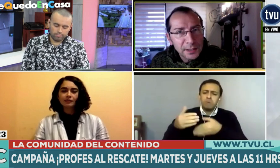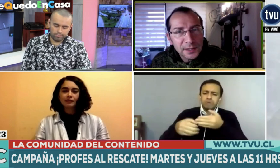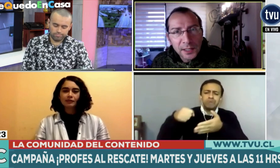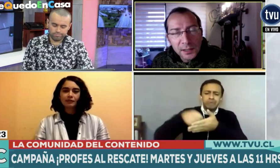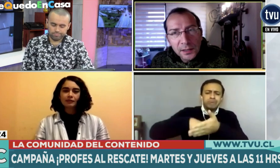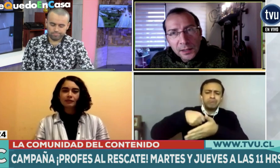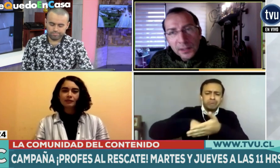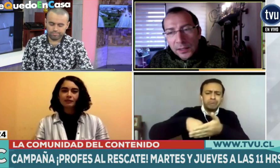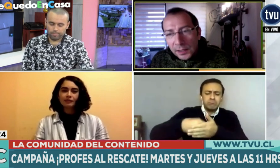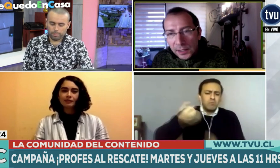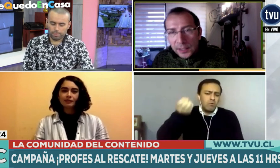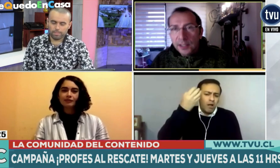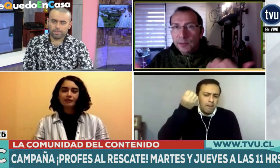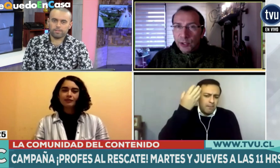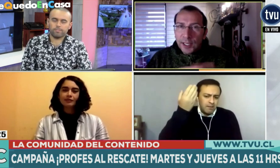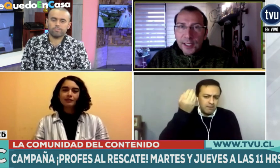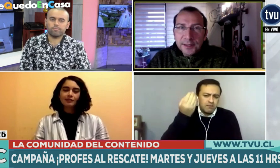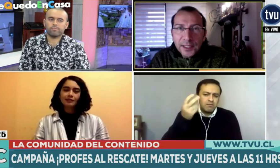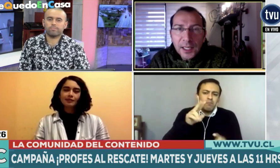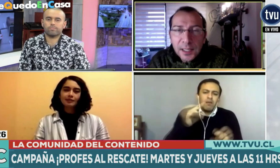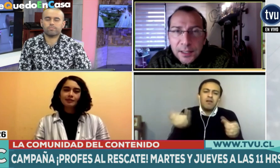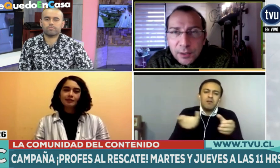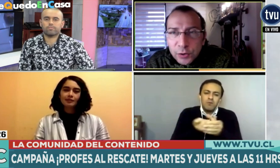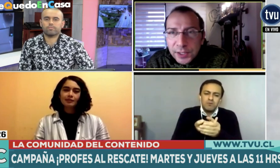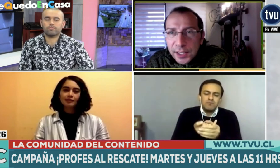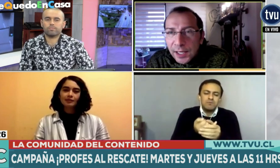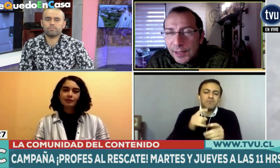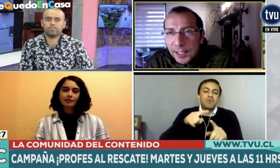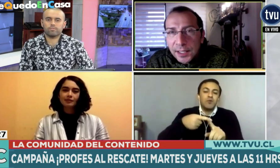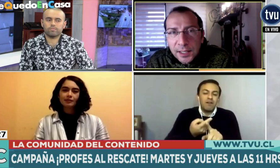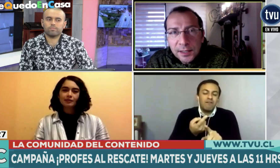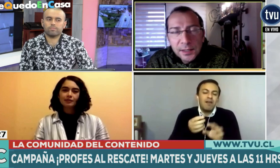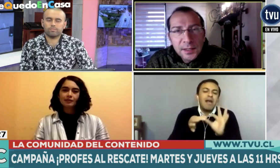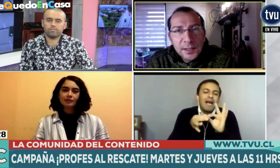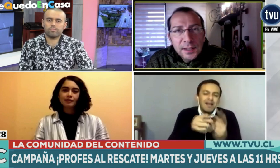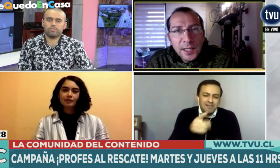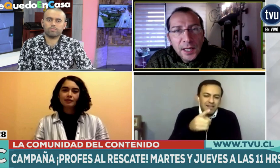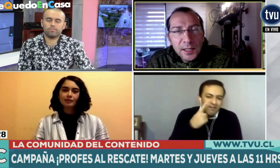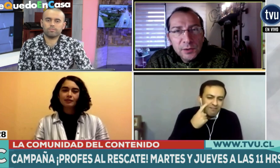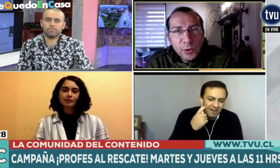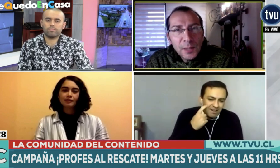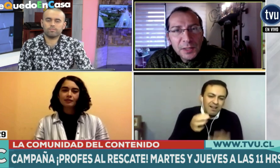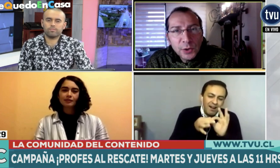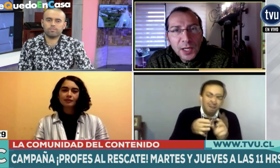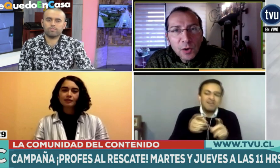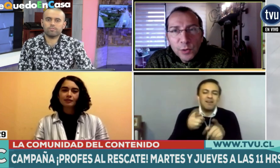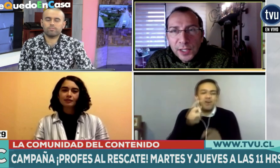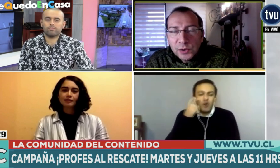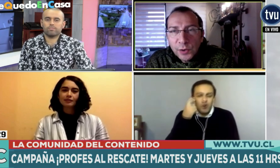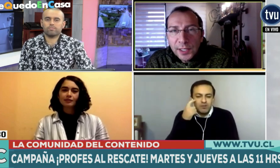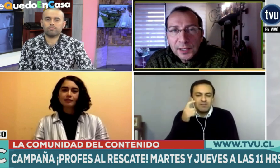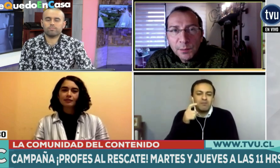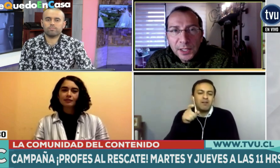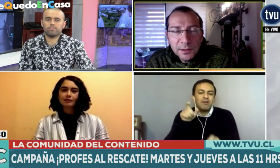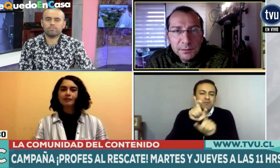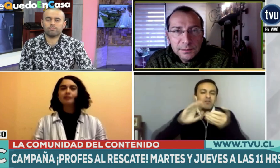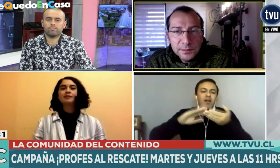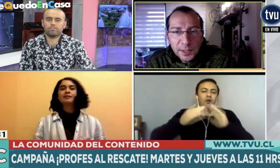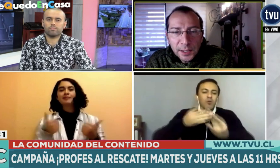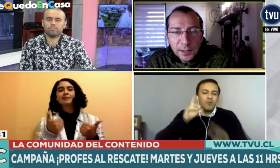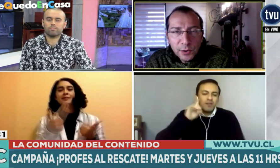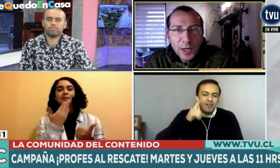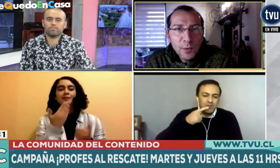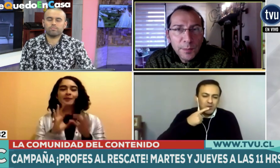todos son atendizajes. Y bueno, agradecer a José, a Valesca y a todas las personas de la comunidad sorda que también